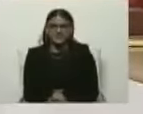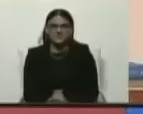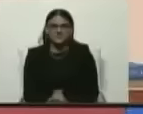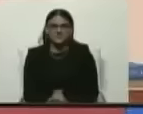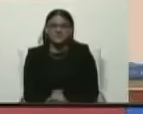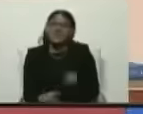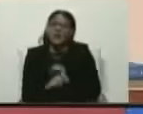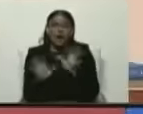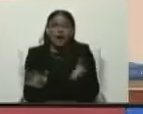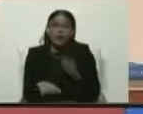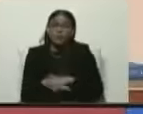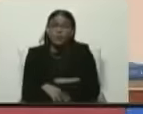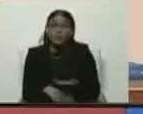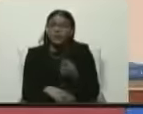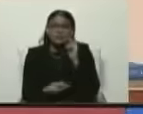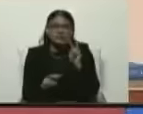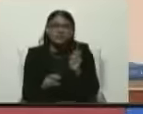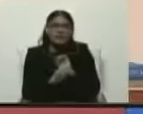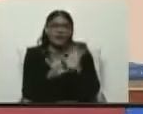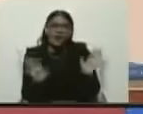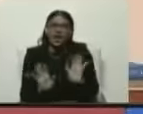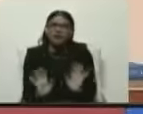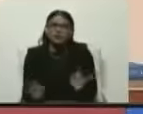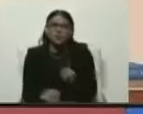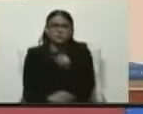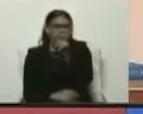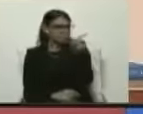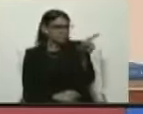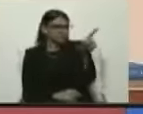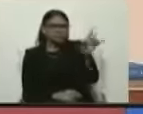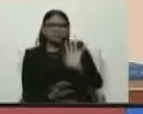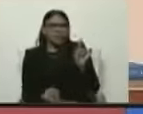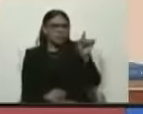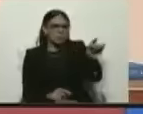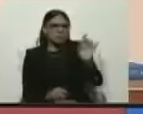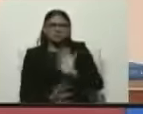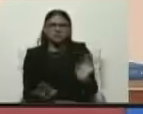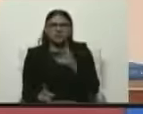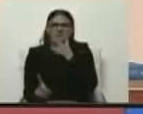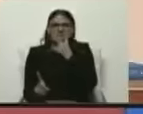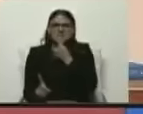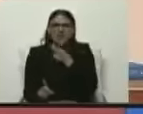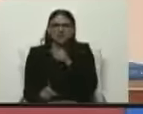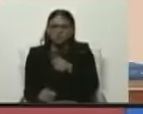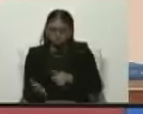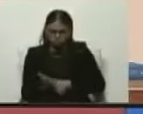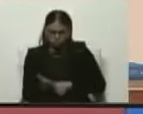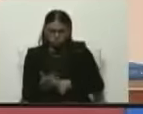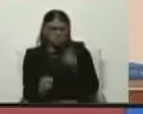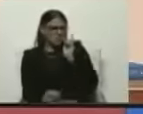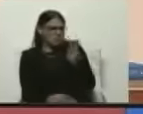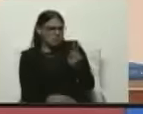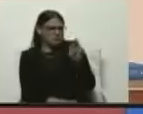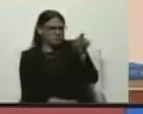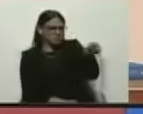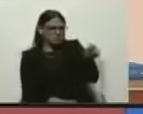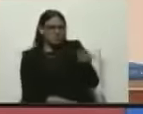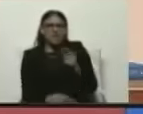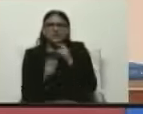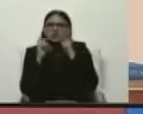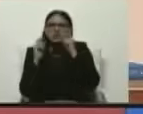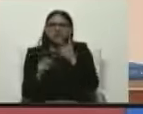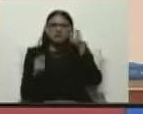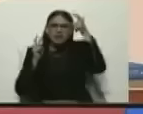Claro, porque está ahí muy claro. Tú apuntó, puso el dedito ahí en la sonrisa de Chávez y